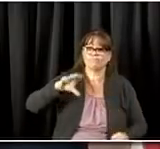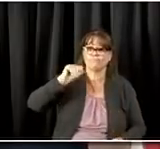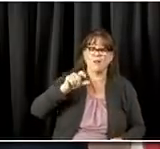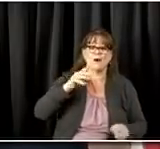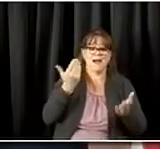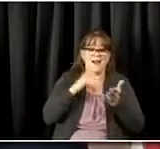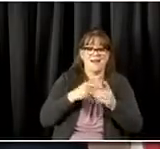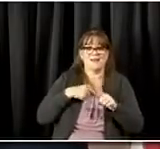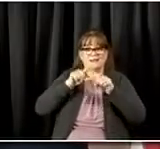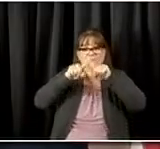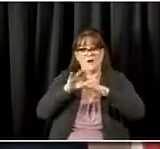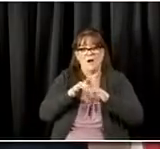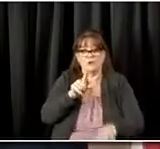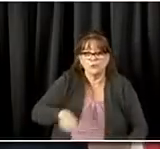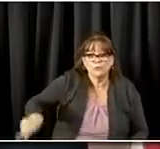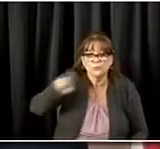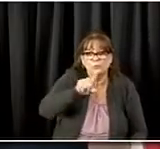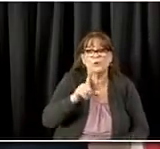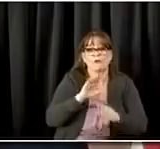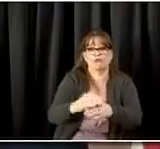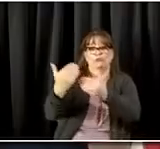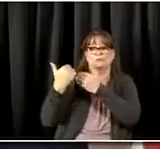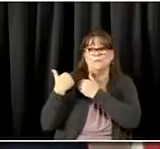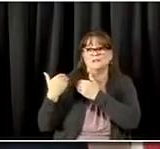and we do.